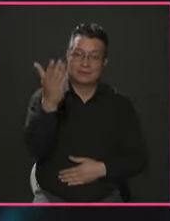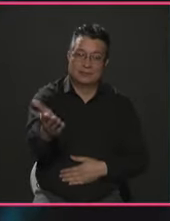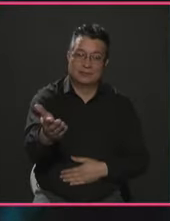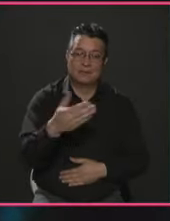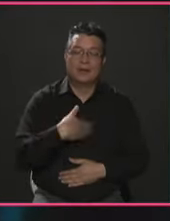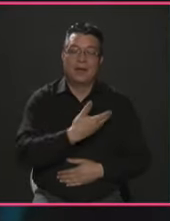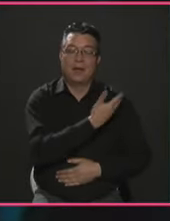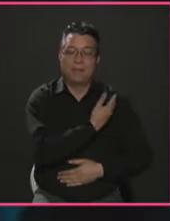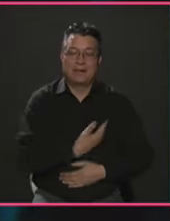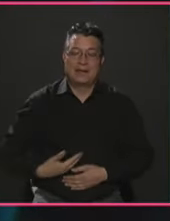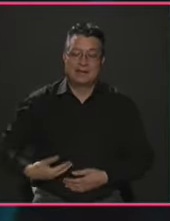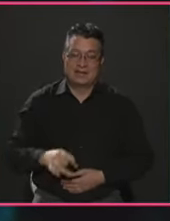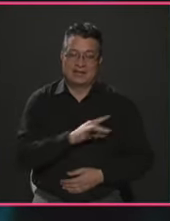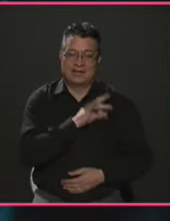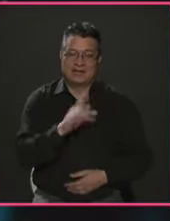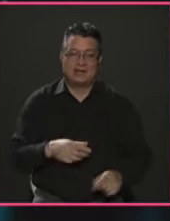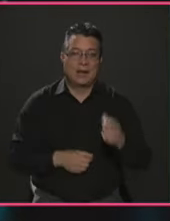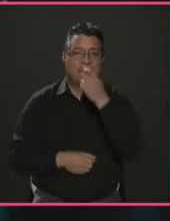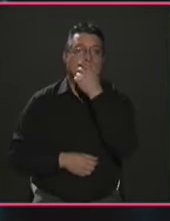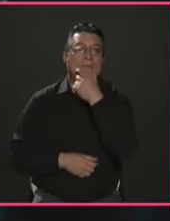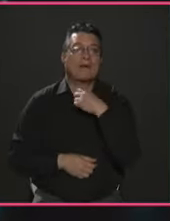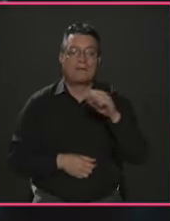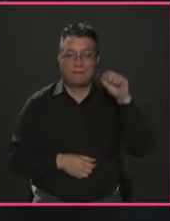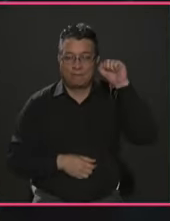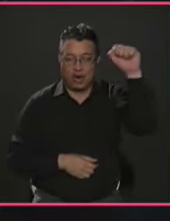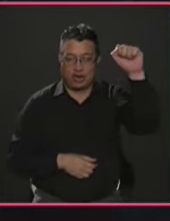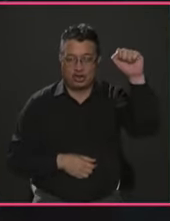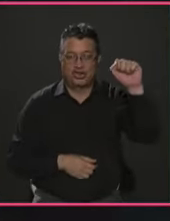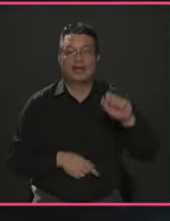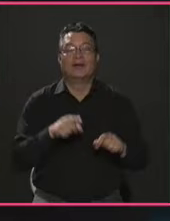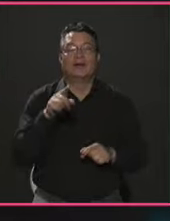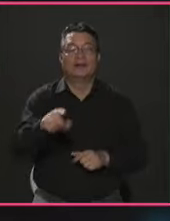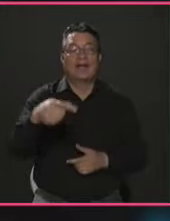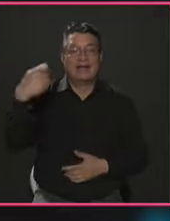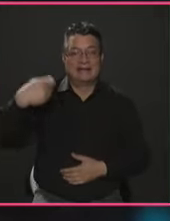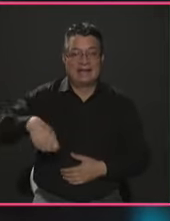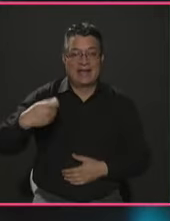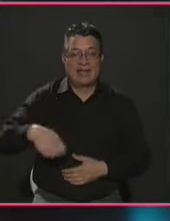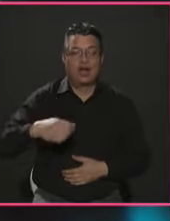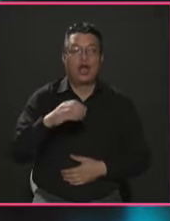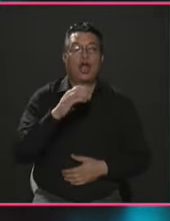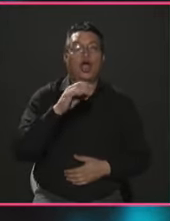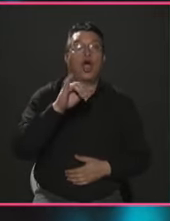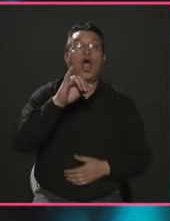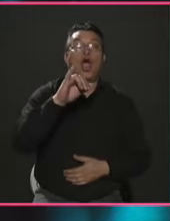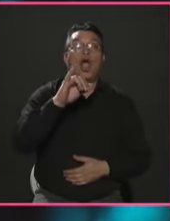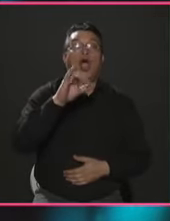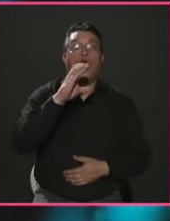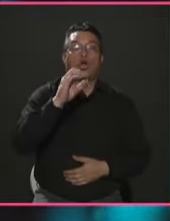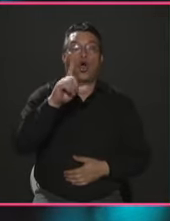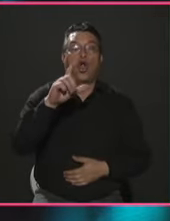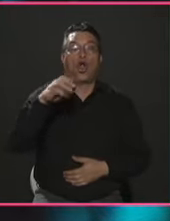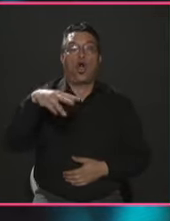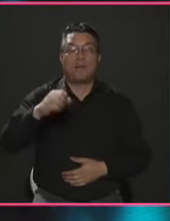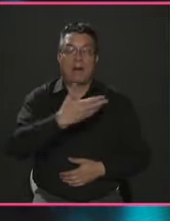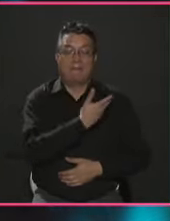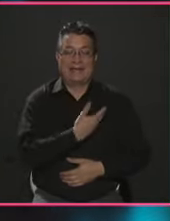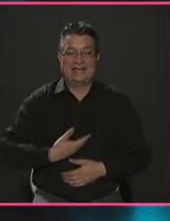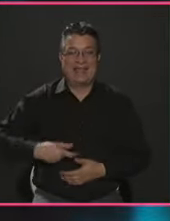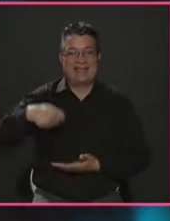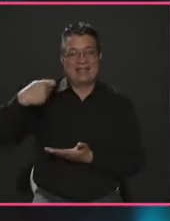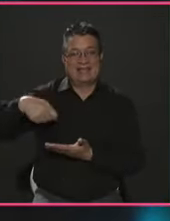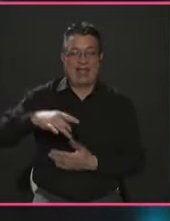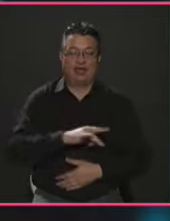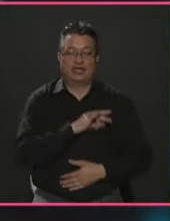Gabriel borich presidente de la República de Chile al senador Juan Antonio coloma presidente del senado de chile